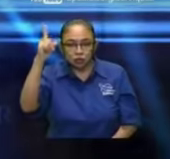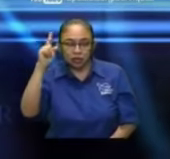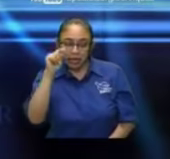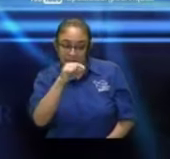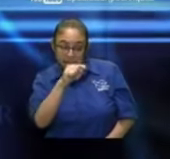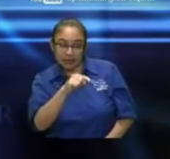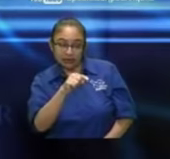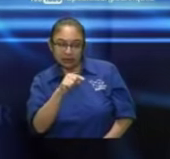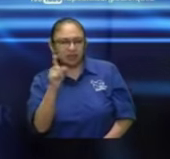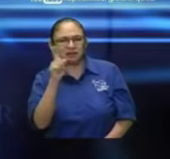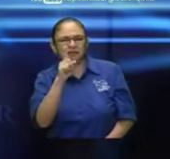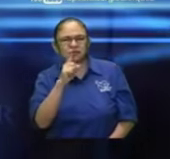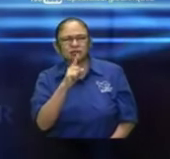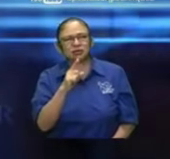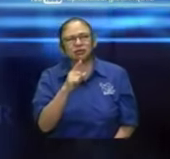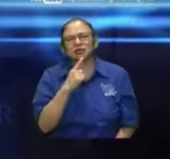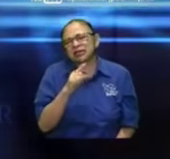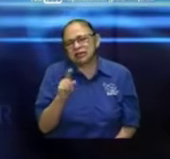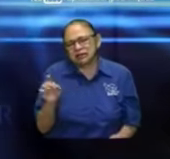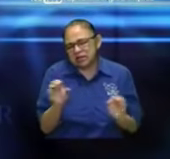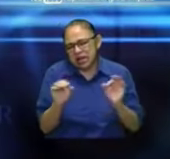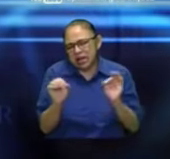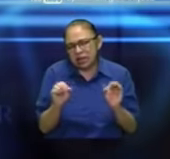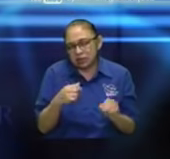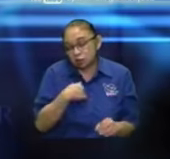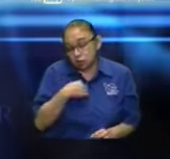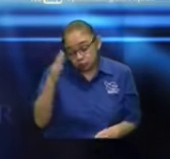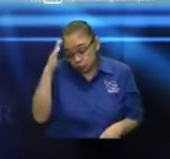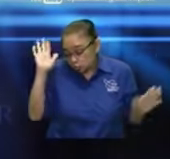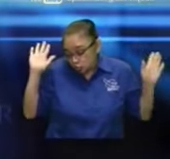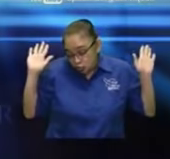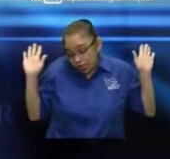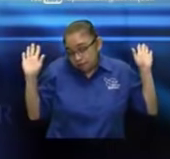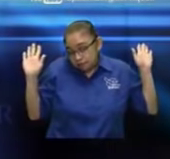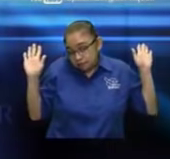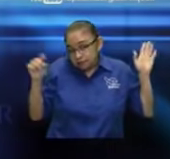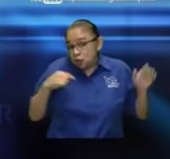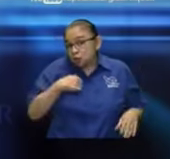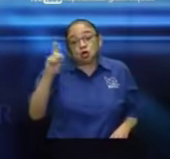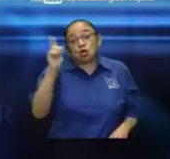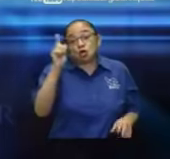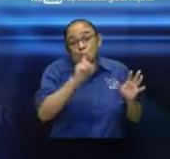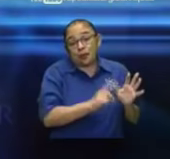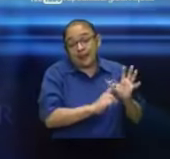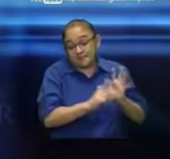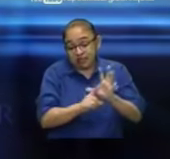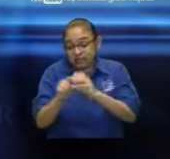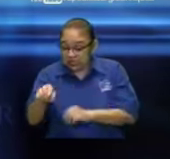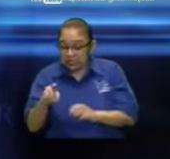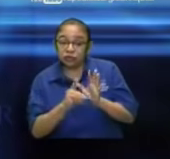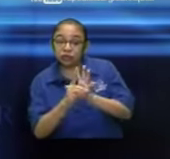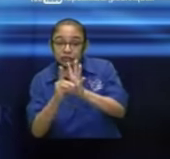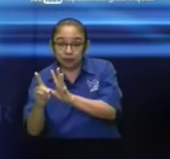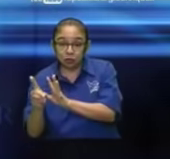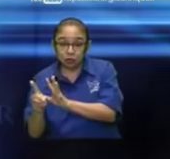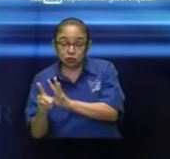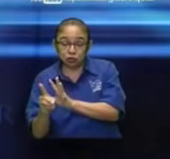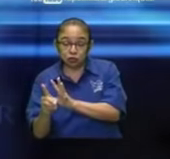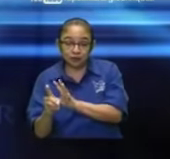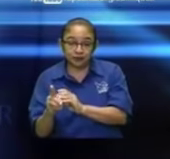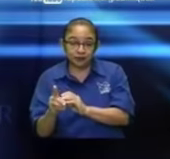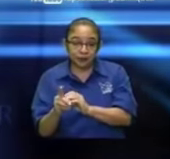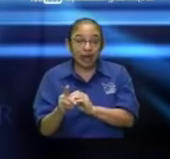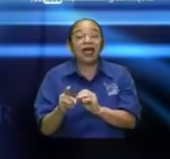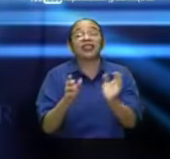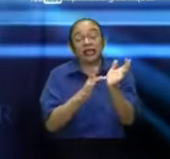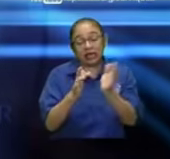dice, no opina, mejor dice, yo no sé, yo no voy a perseguir a estos discípulos de este camino llamado Jesucristo. Puede